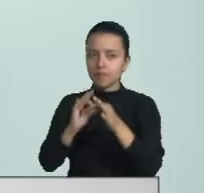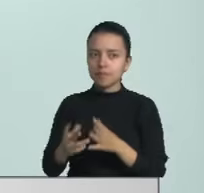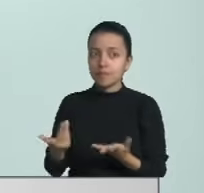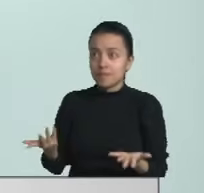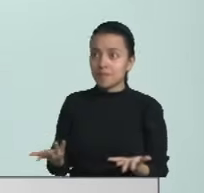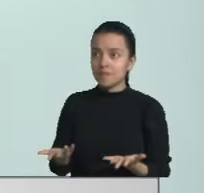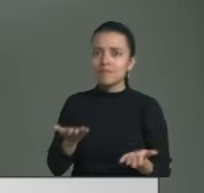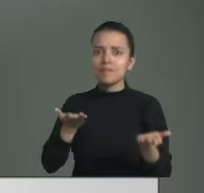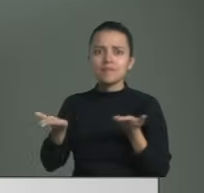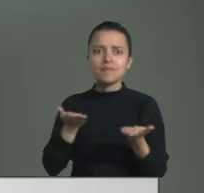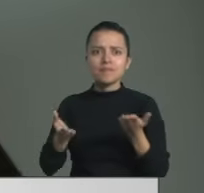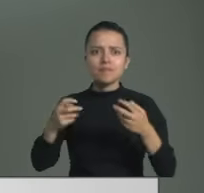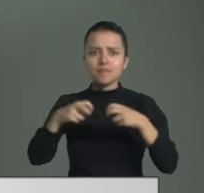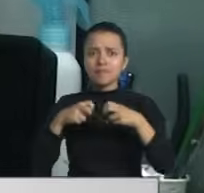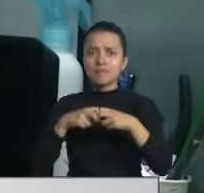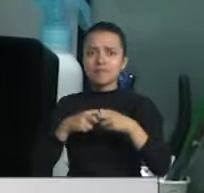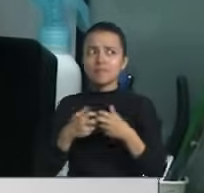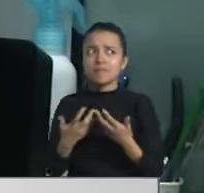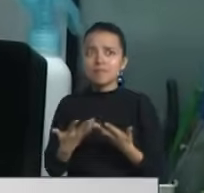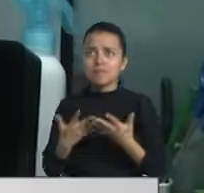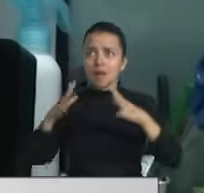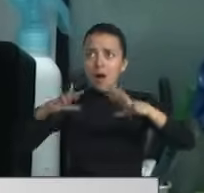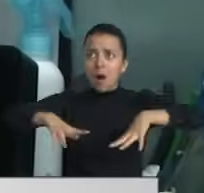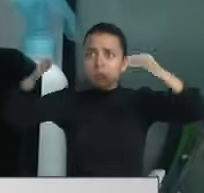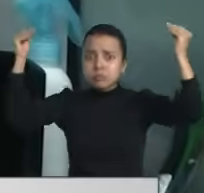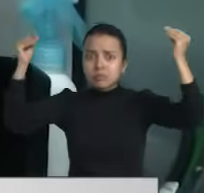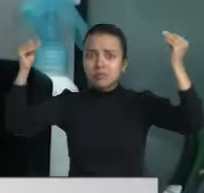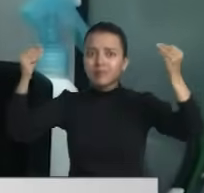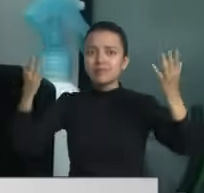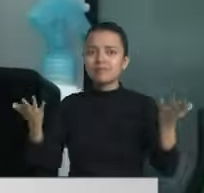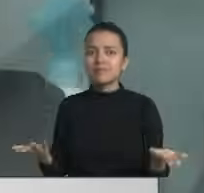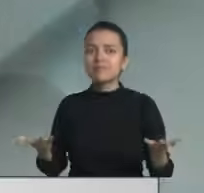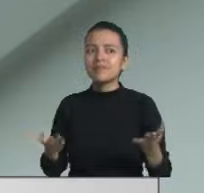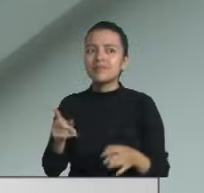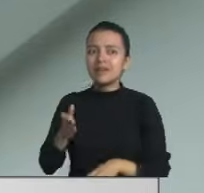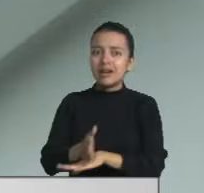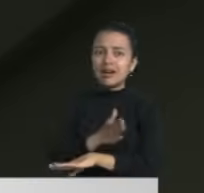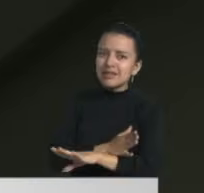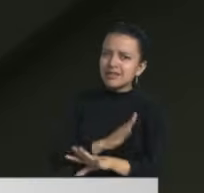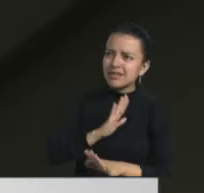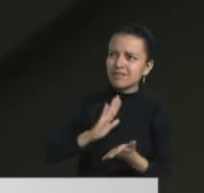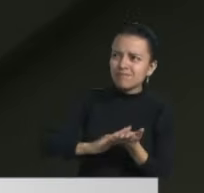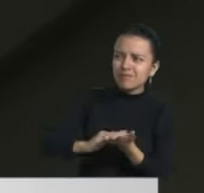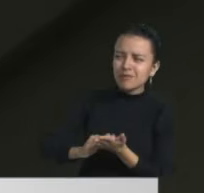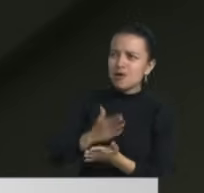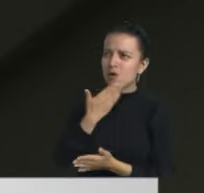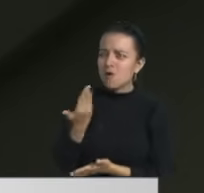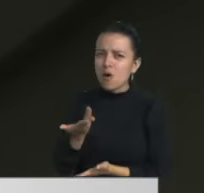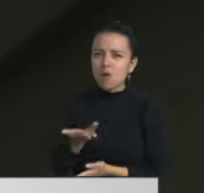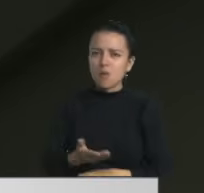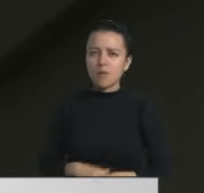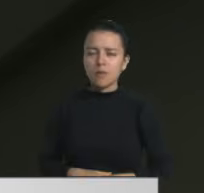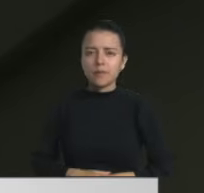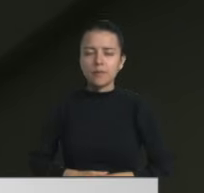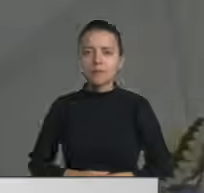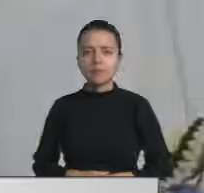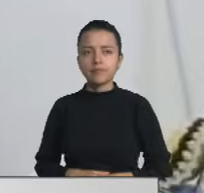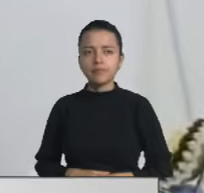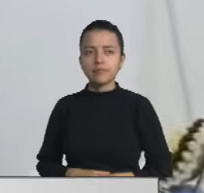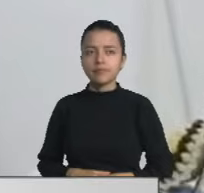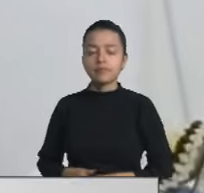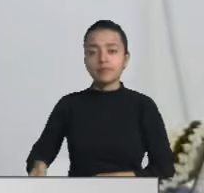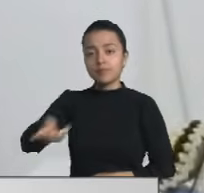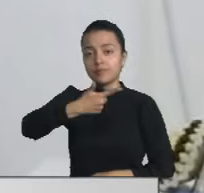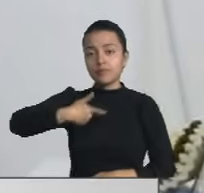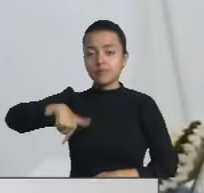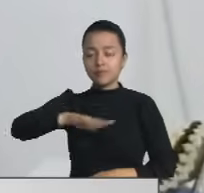para evitar un apagón. La iniciativa la sugirió XM, firma encargada de operar el sistema interconectado. Todos los